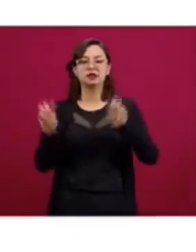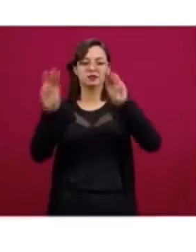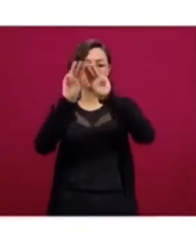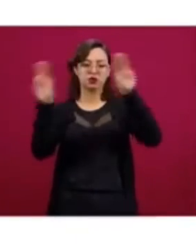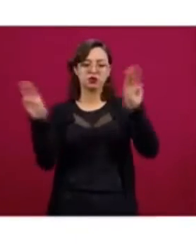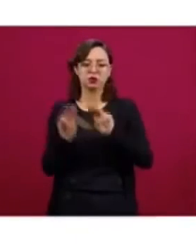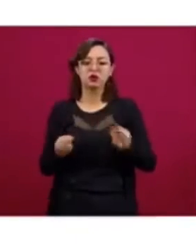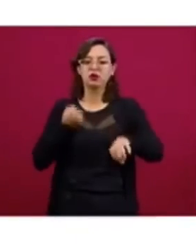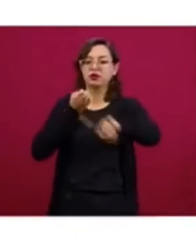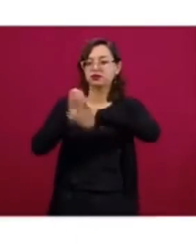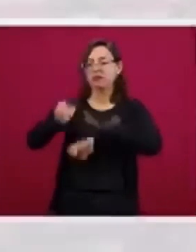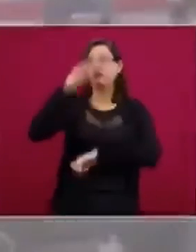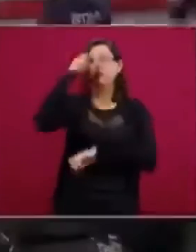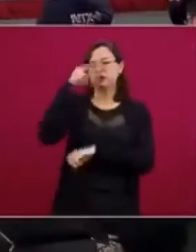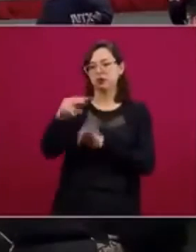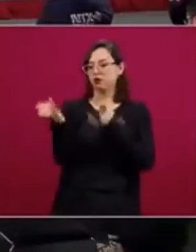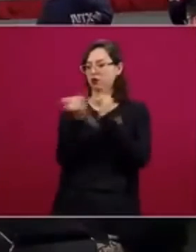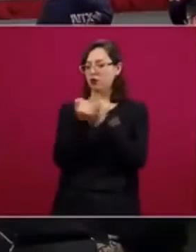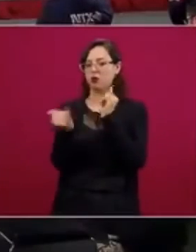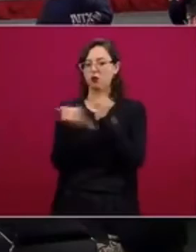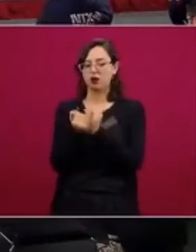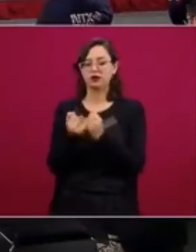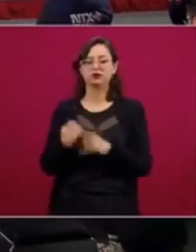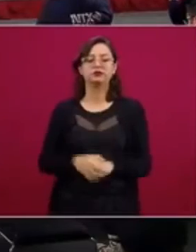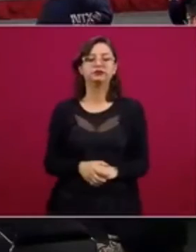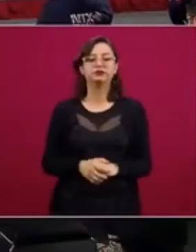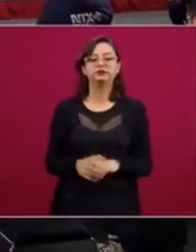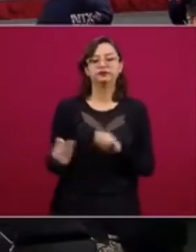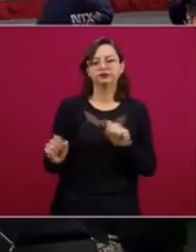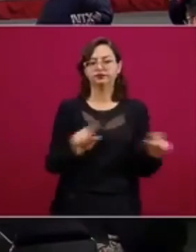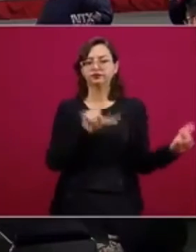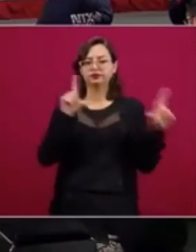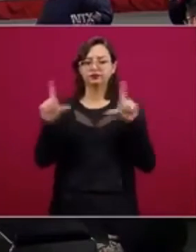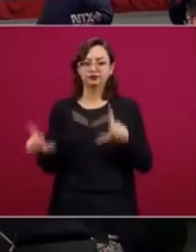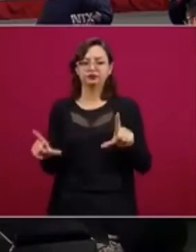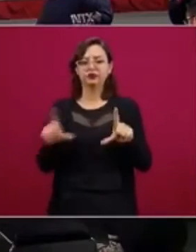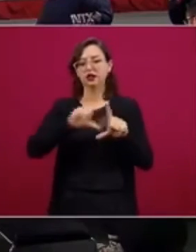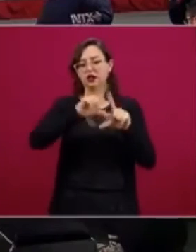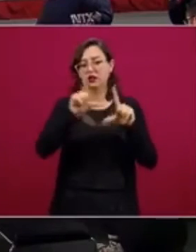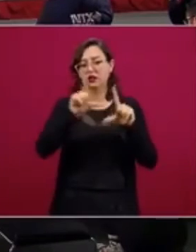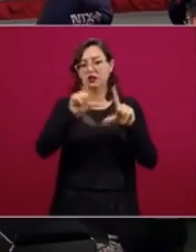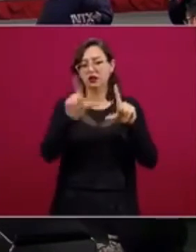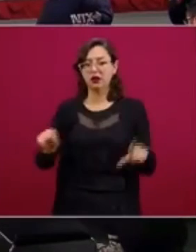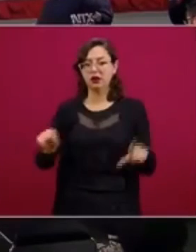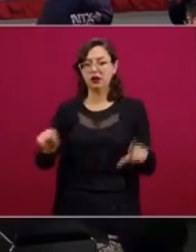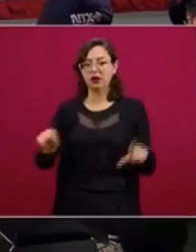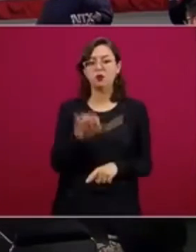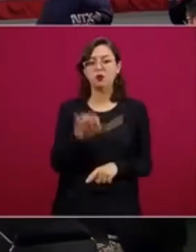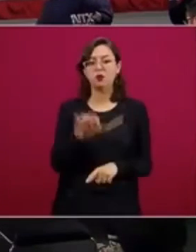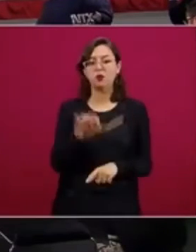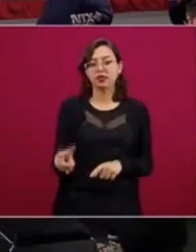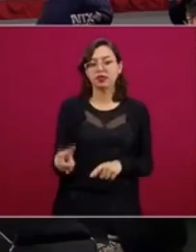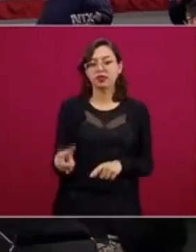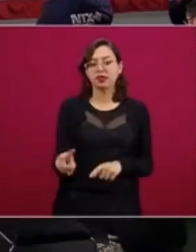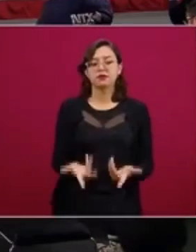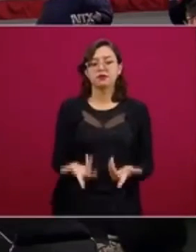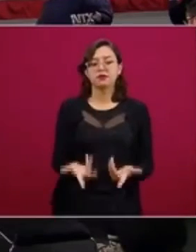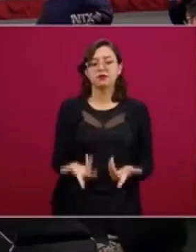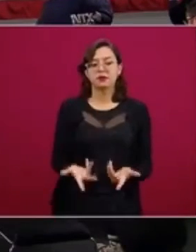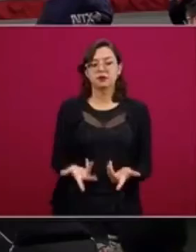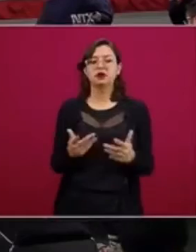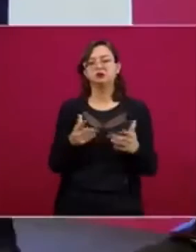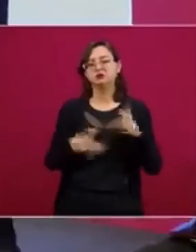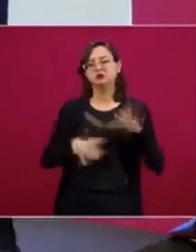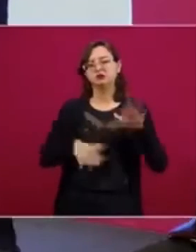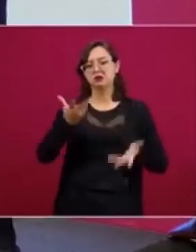nos están acortando eso. Entonces nosotros como familiares, como red de apoyo, ante una situación así,